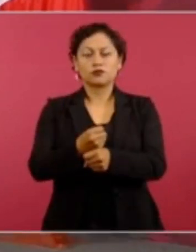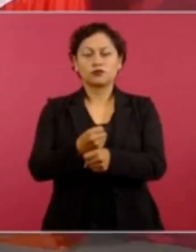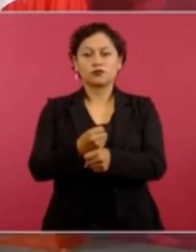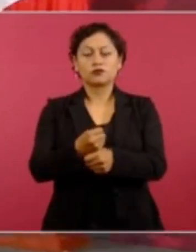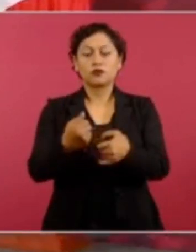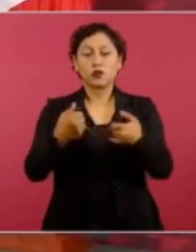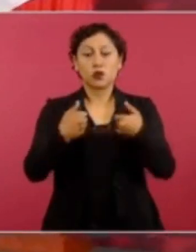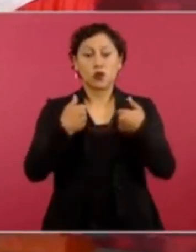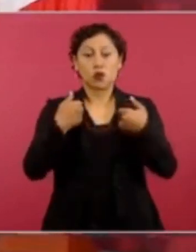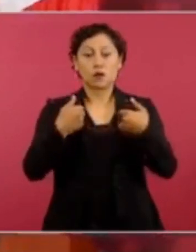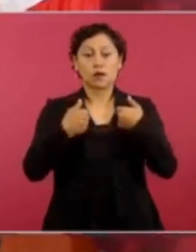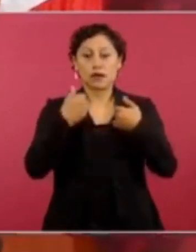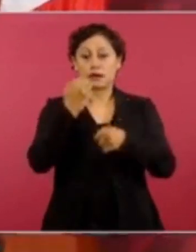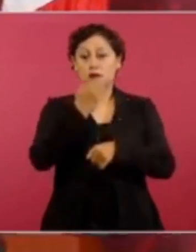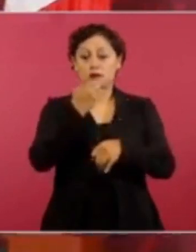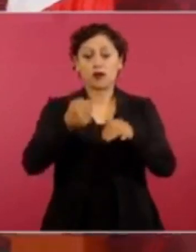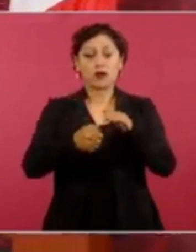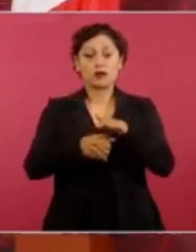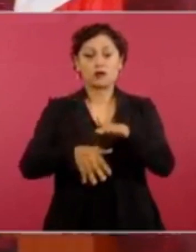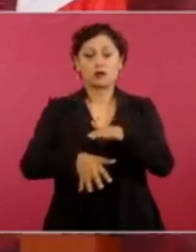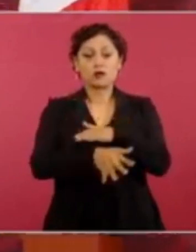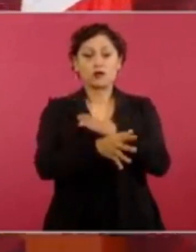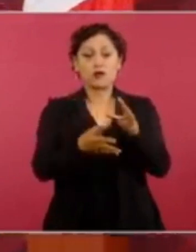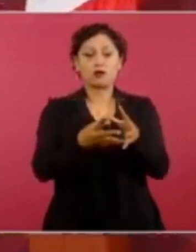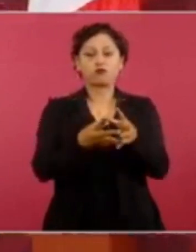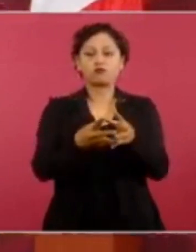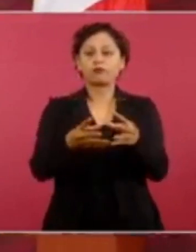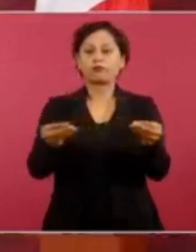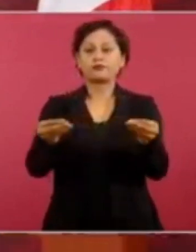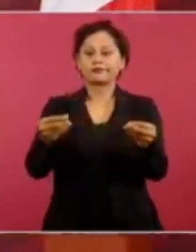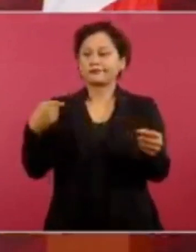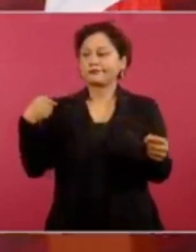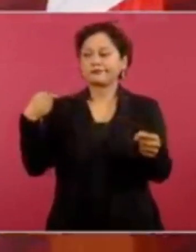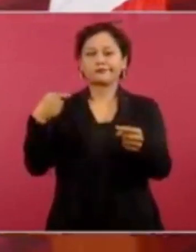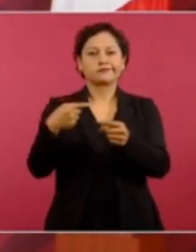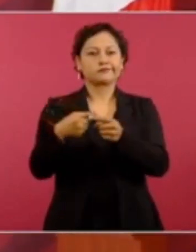los jóvenes de Ayotzinapa y